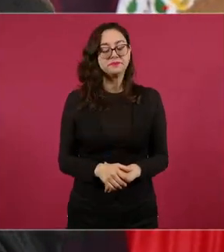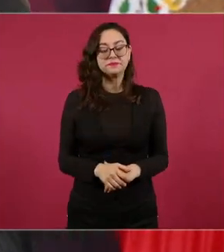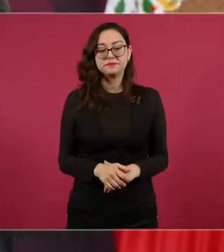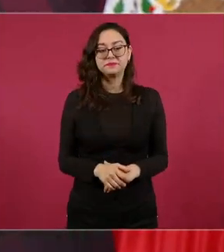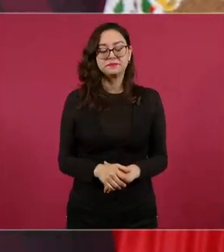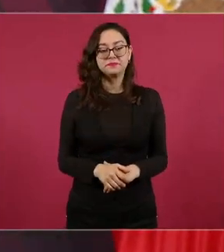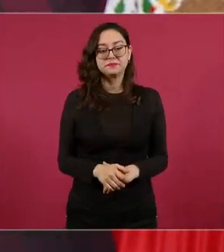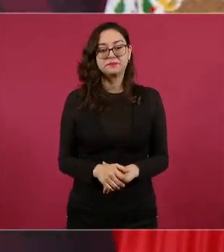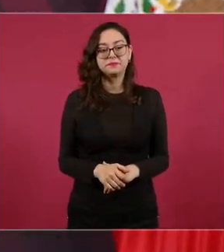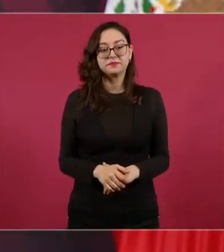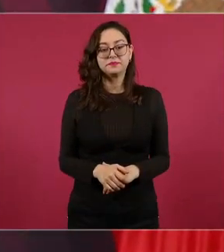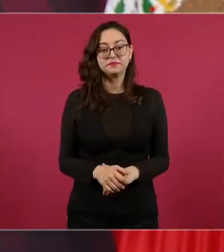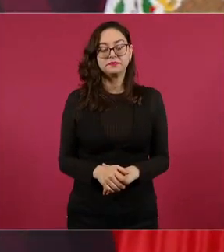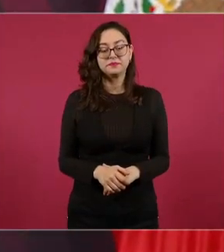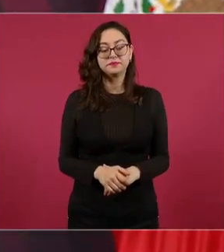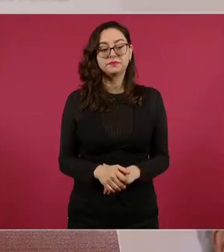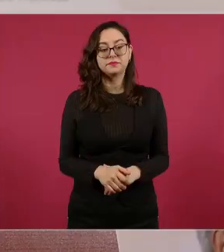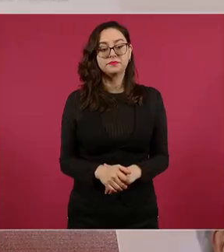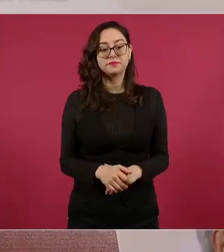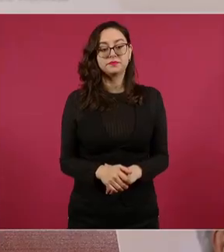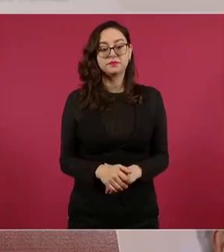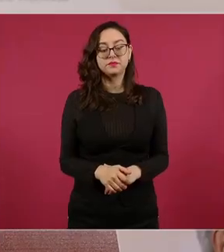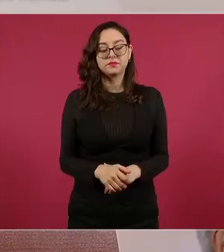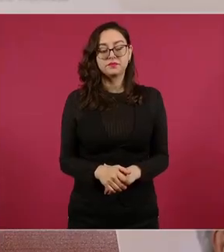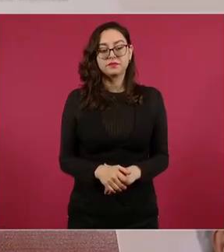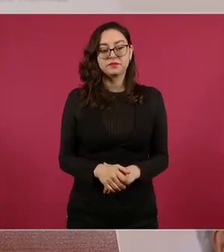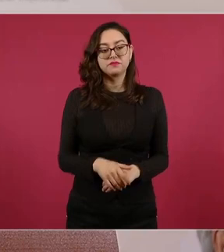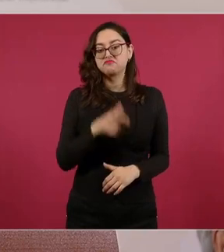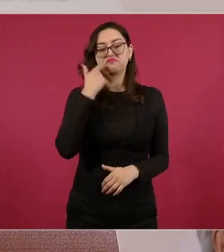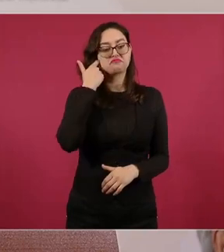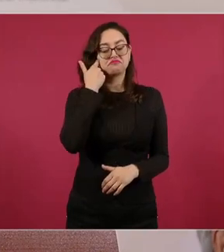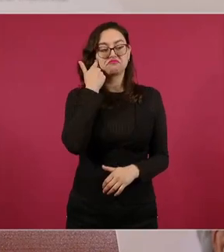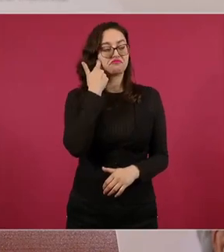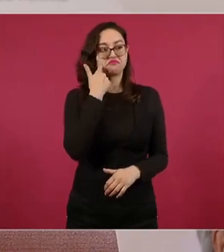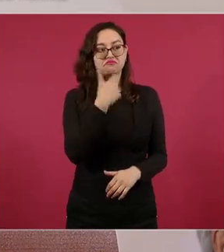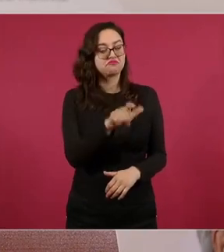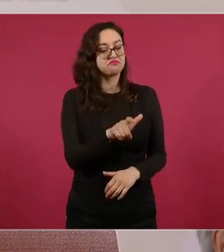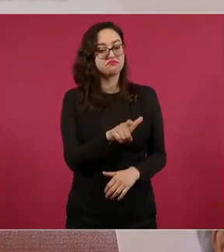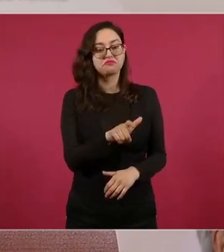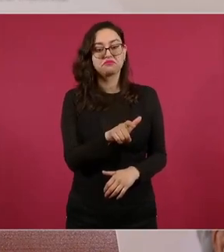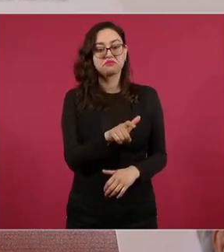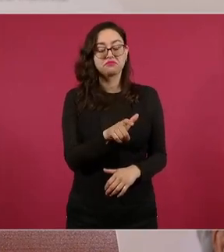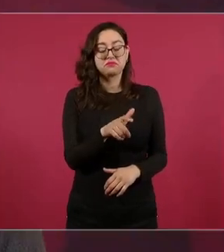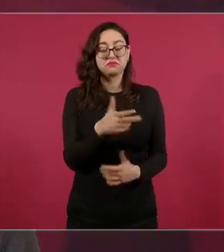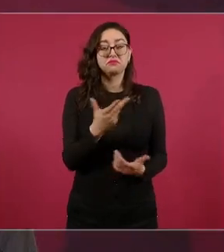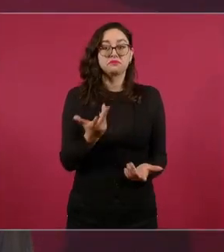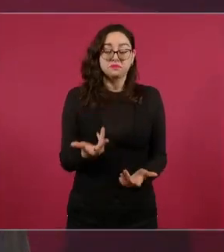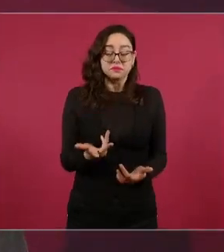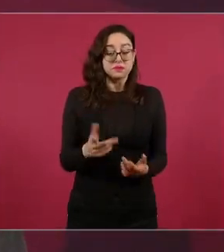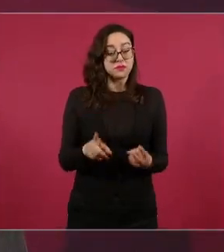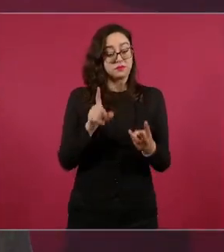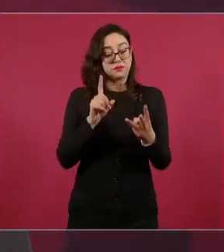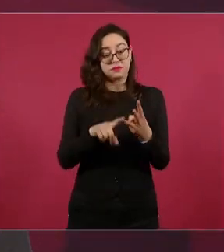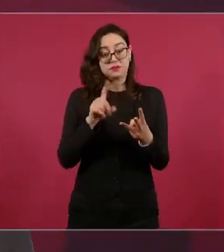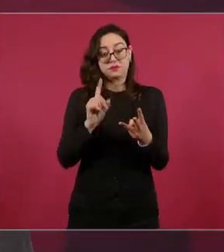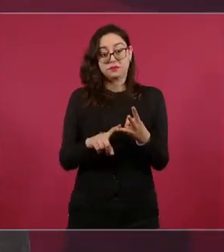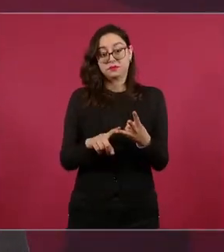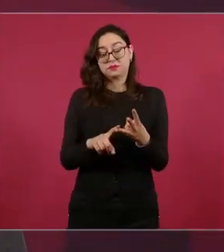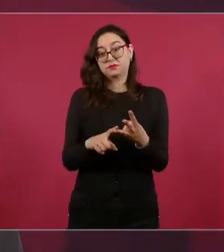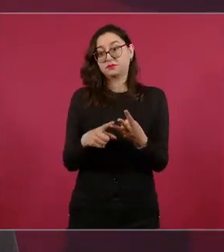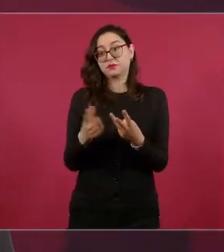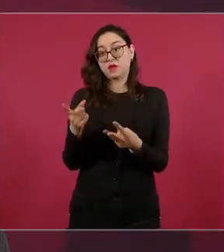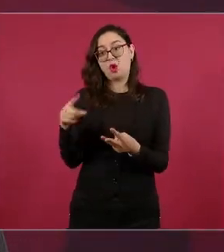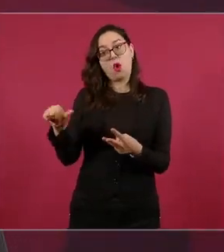otorguen de manera gratuita los servicios de salud. Y lo tercero es por la